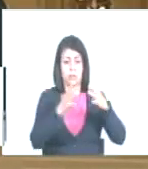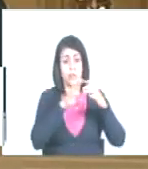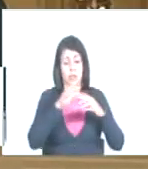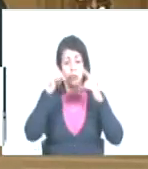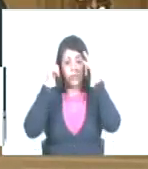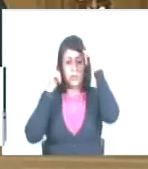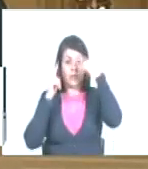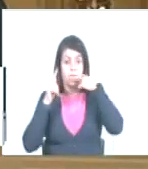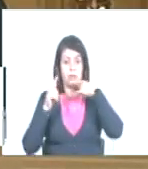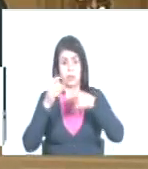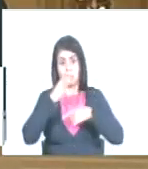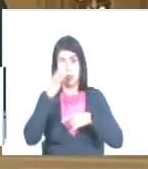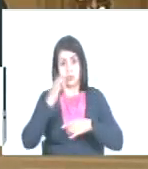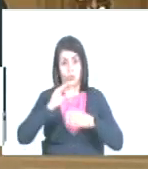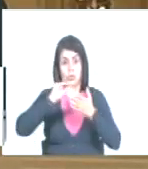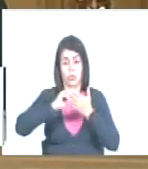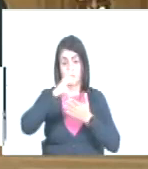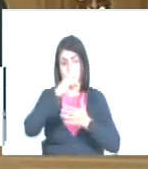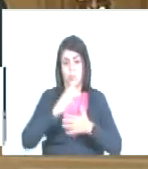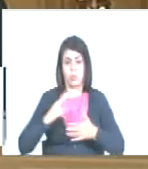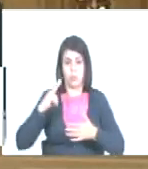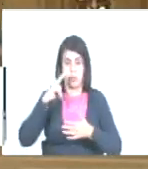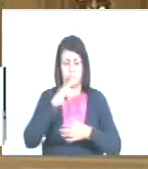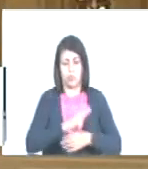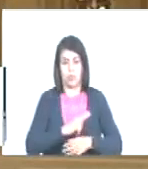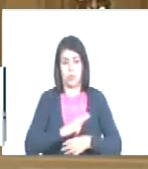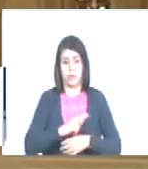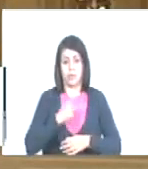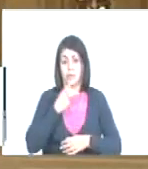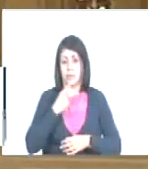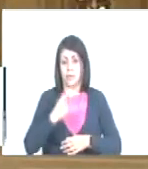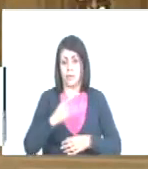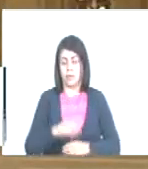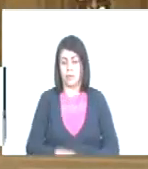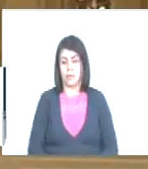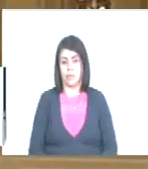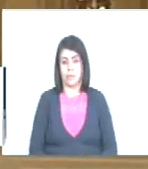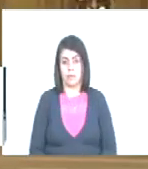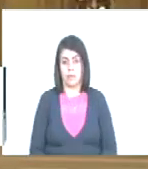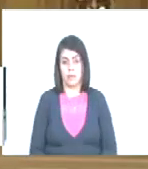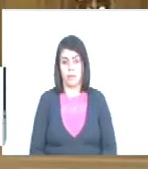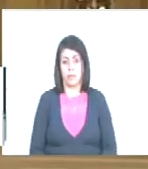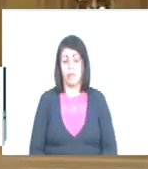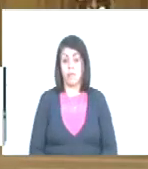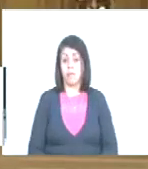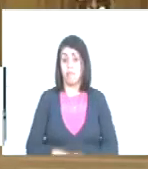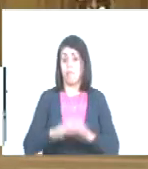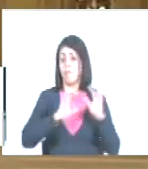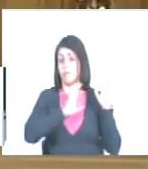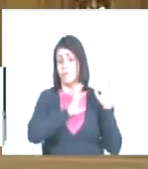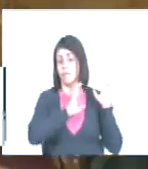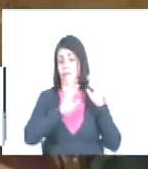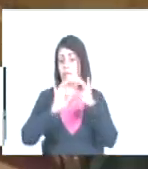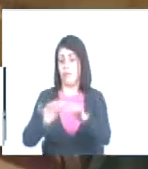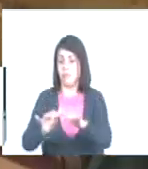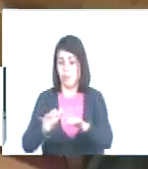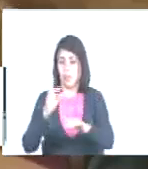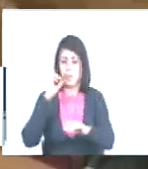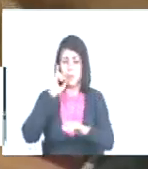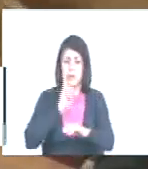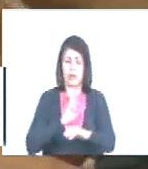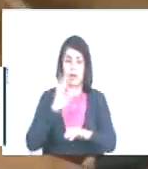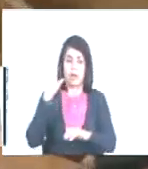allí ratificamos este compromiso, nos indicó: llegó la avalancha bolivariana a Caracas y